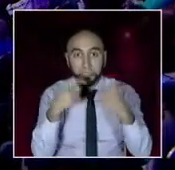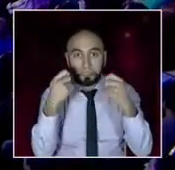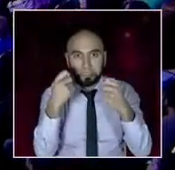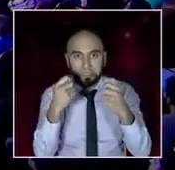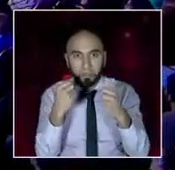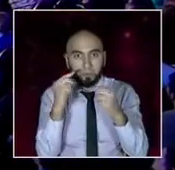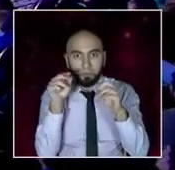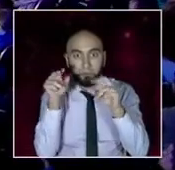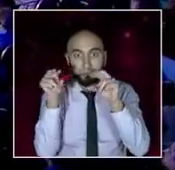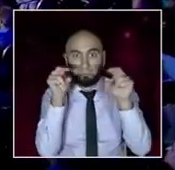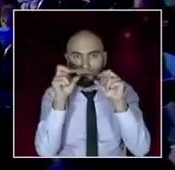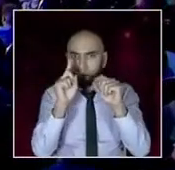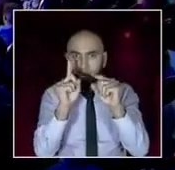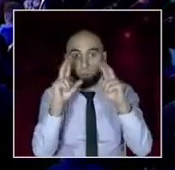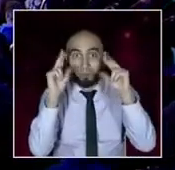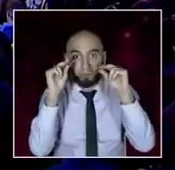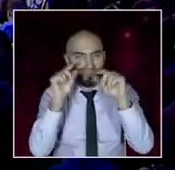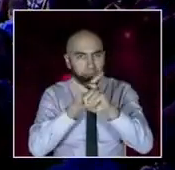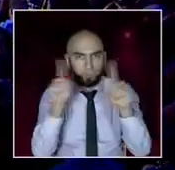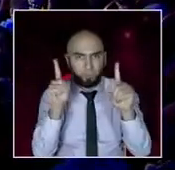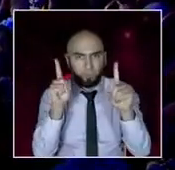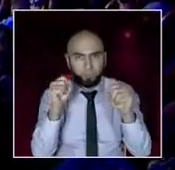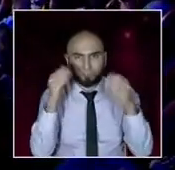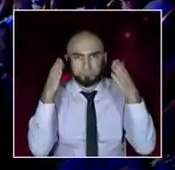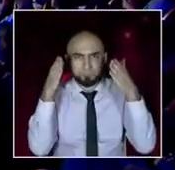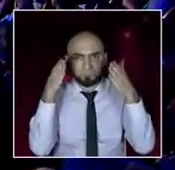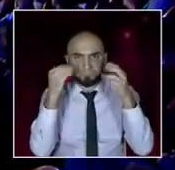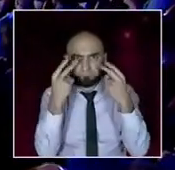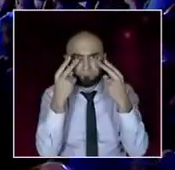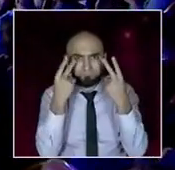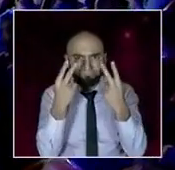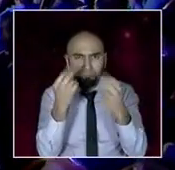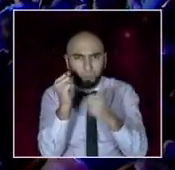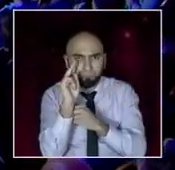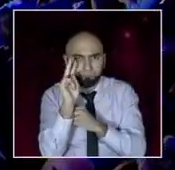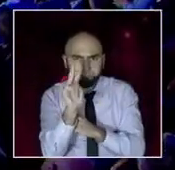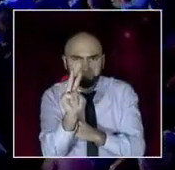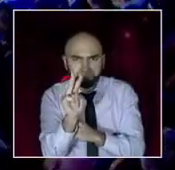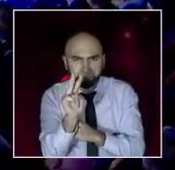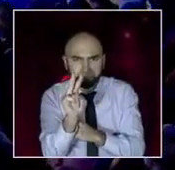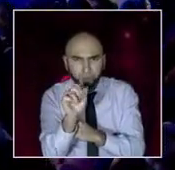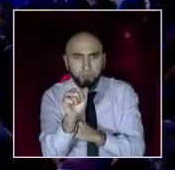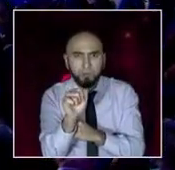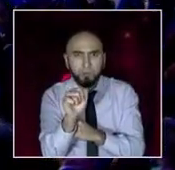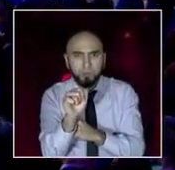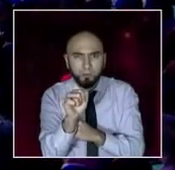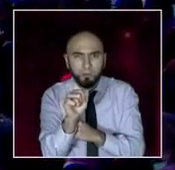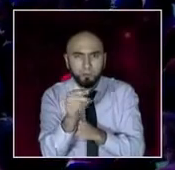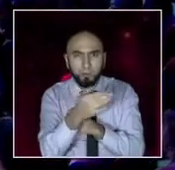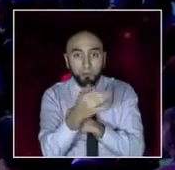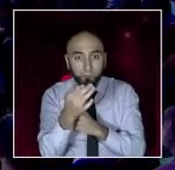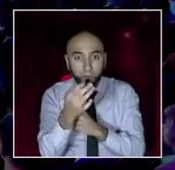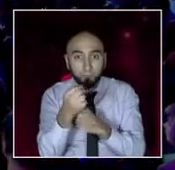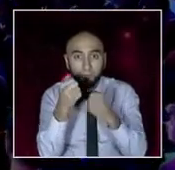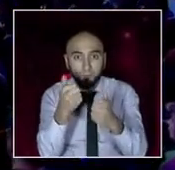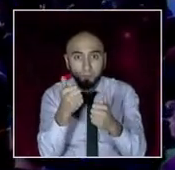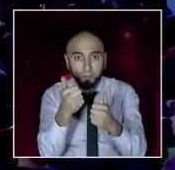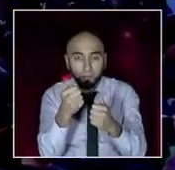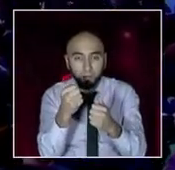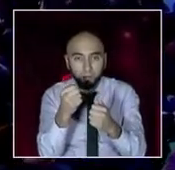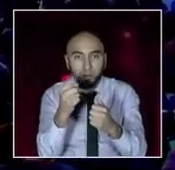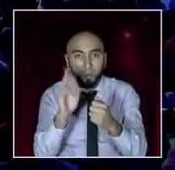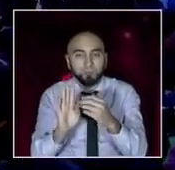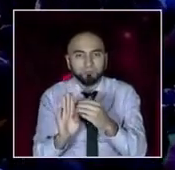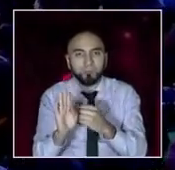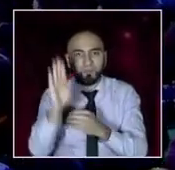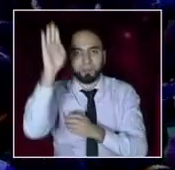pestañeen. Y después de un rato, si esto funciona bien, quiero que levanten la mano si es que funciona.